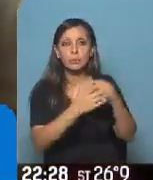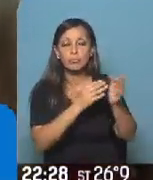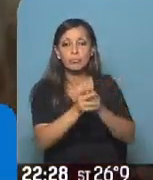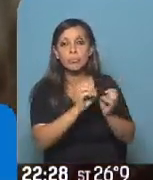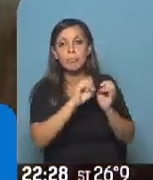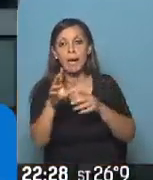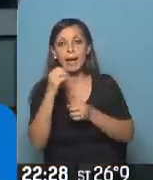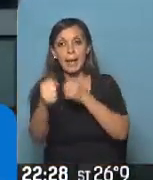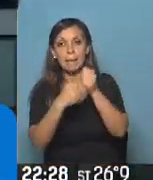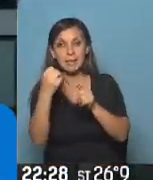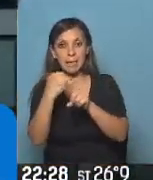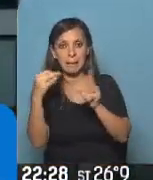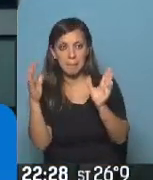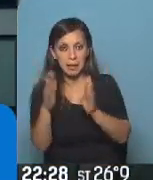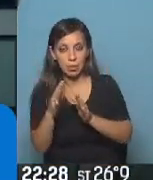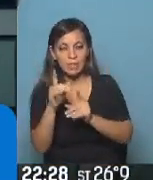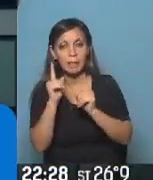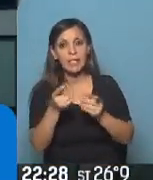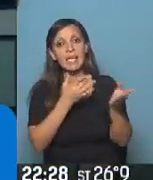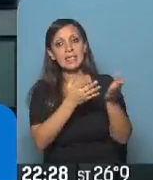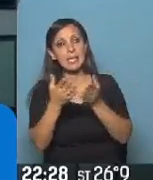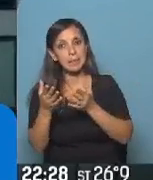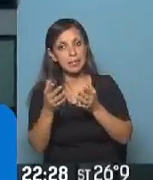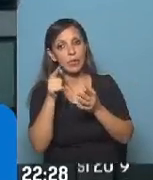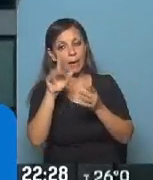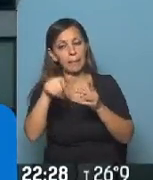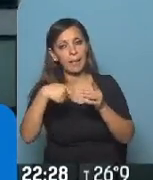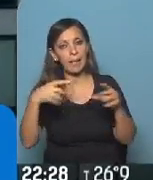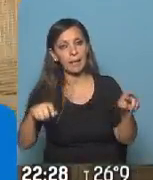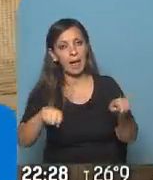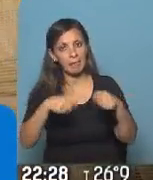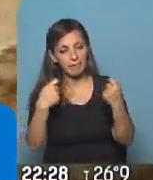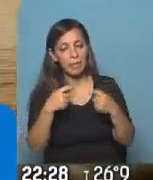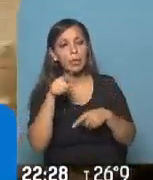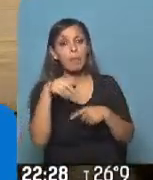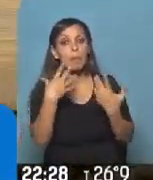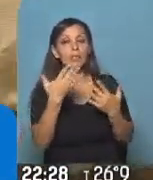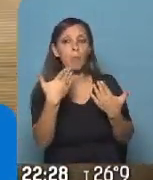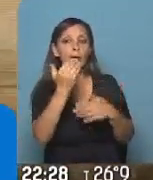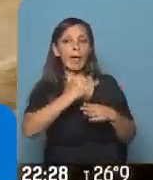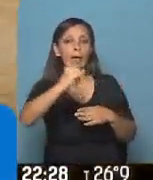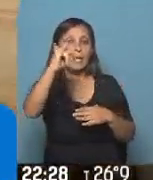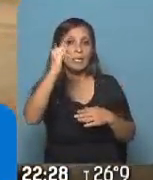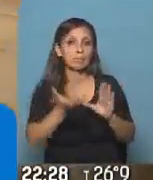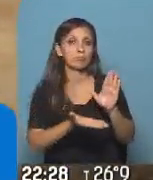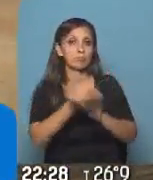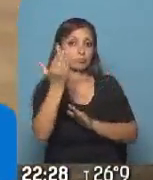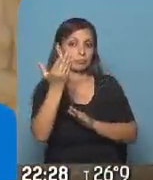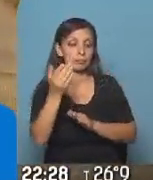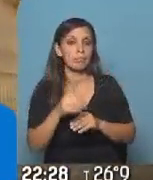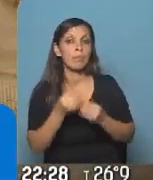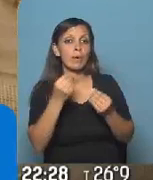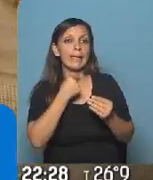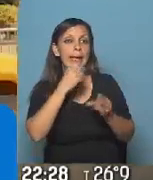al sector de servicios, por lo que probablemente suban de nuevo las tasas de interés antes de Navidad para reducir